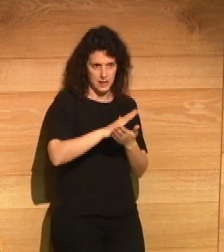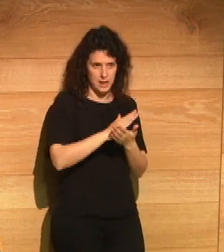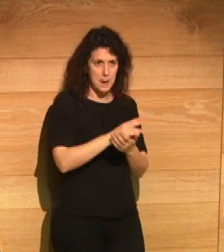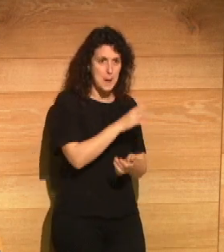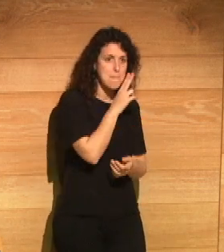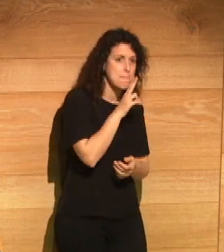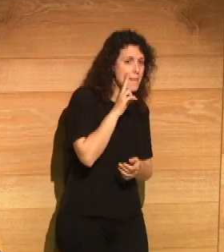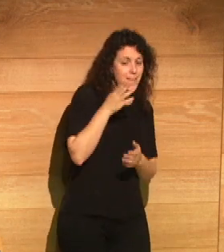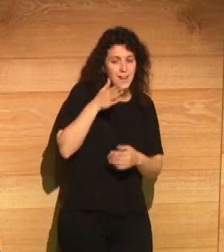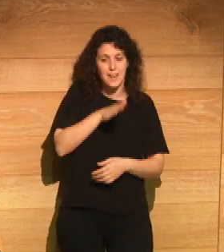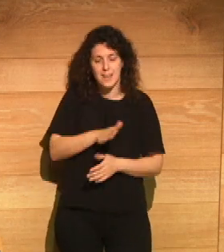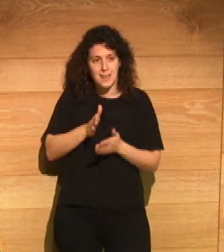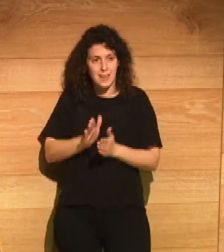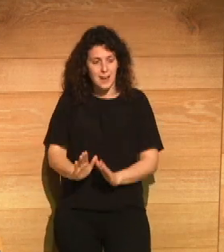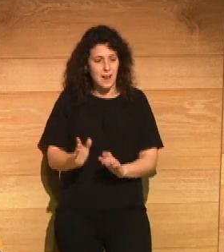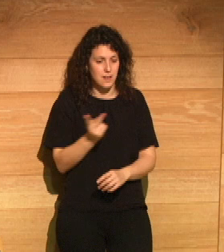madre-hija,